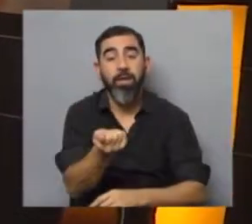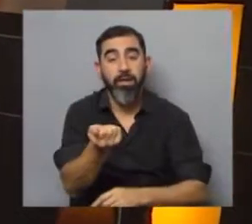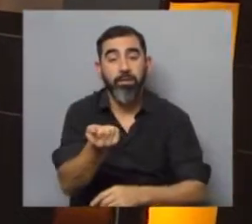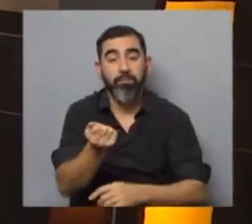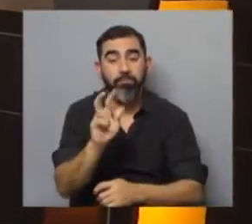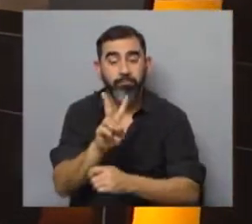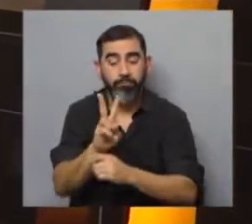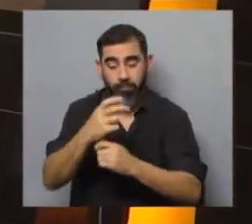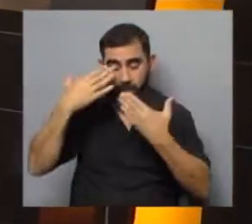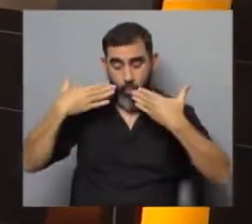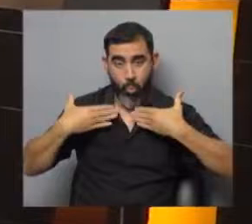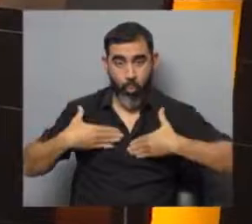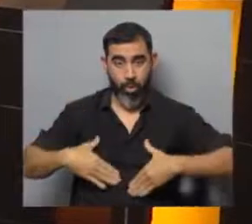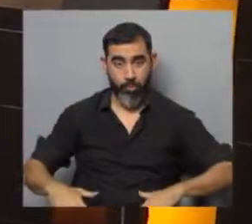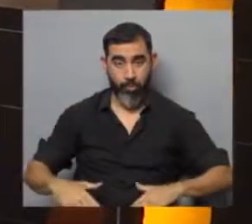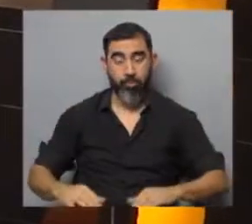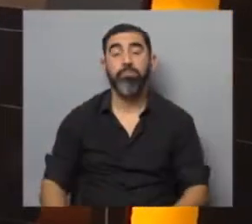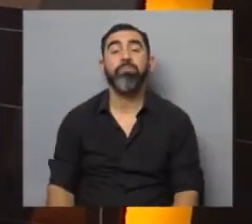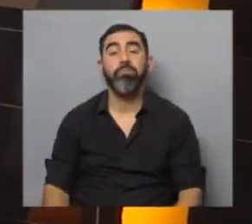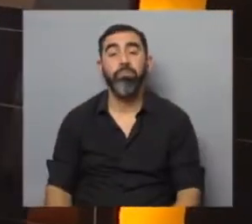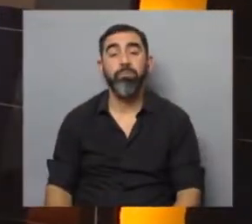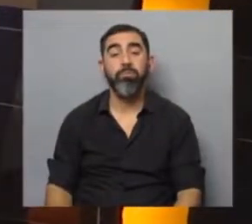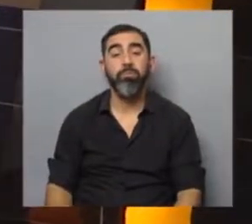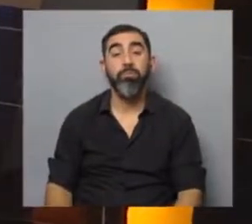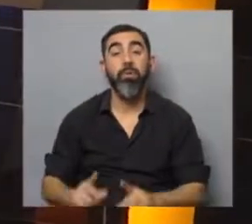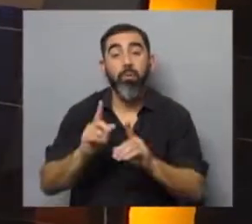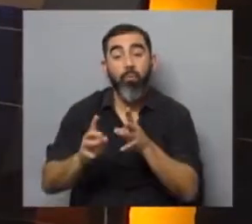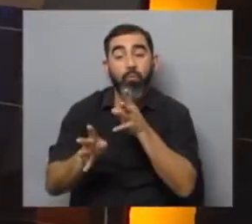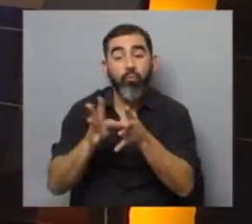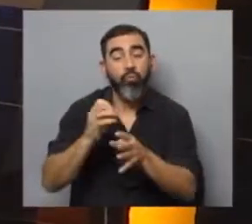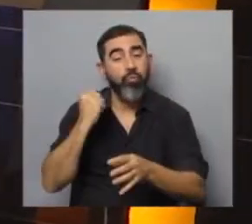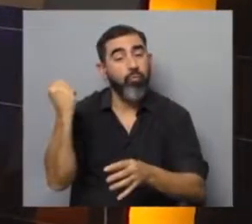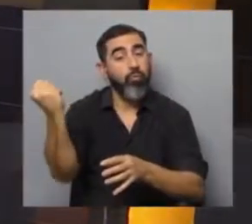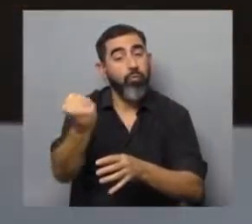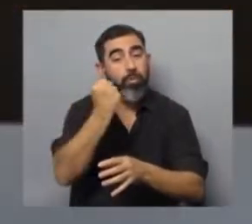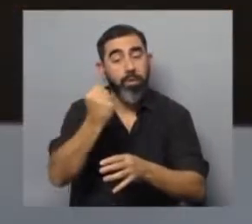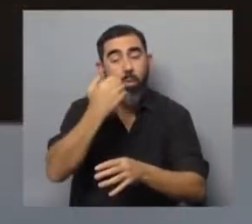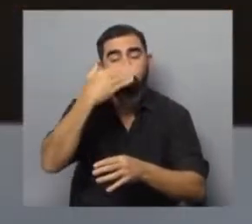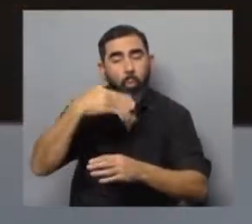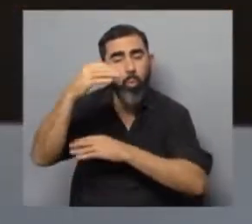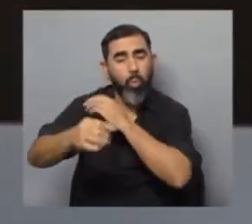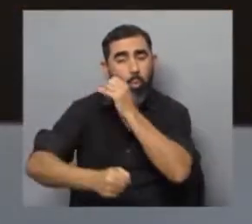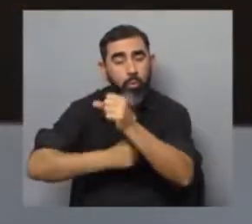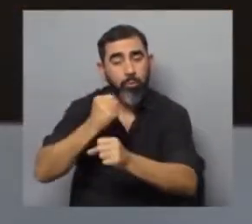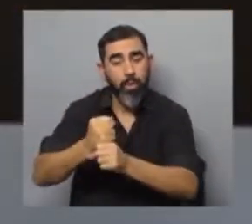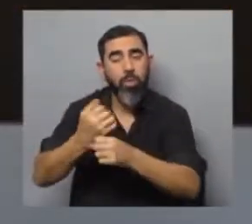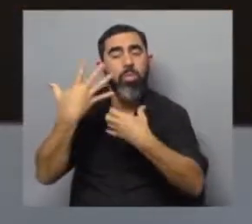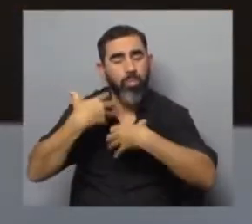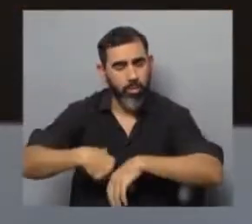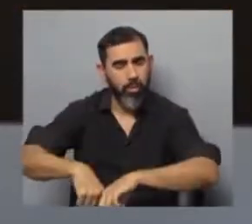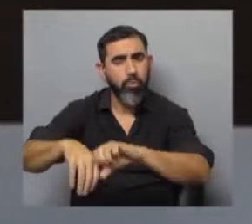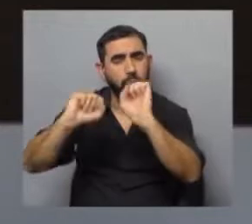cuerpo, y además de esa función fundamental, en las últimas décadas se le han ido